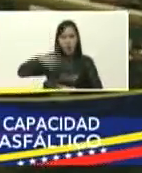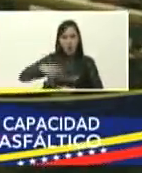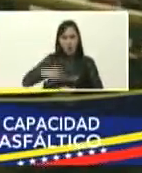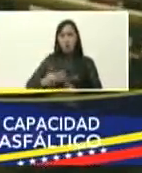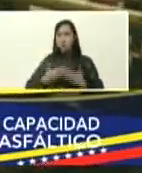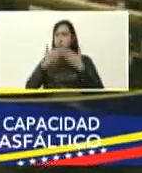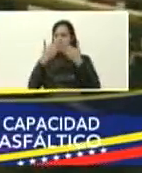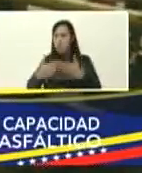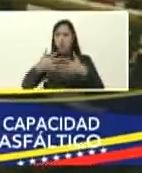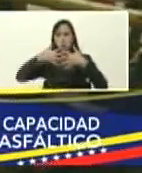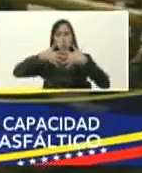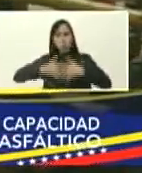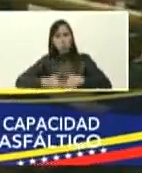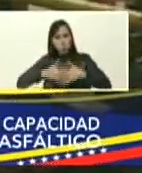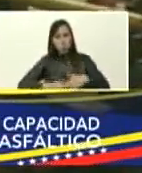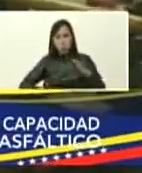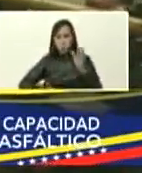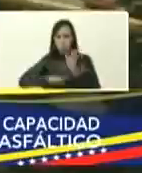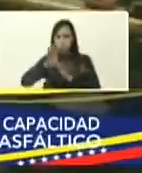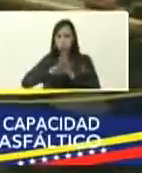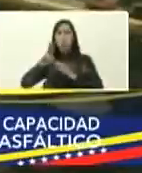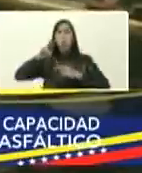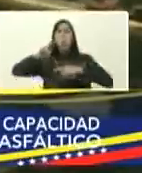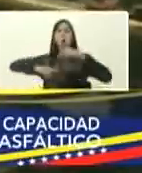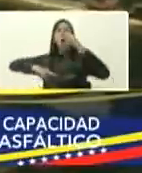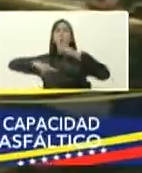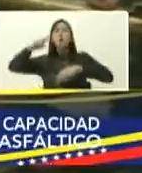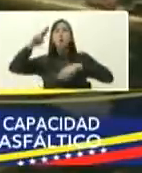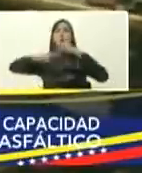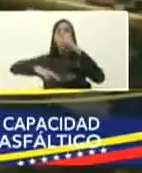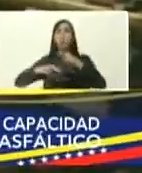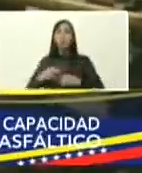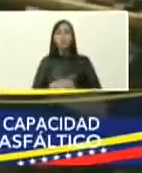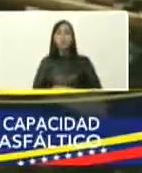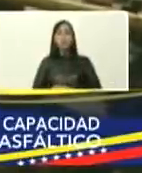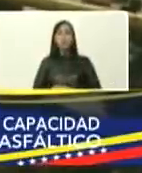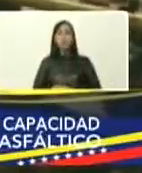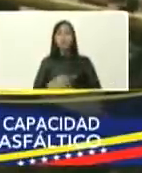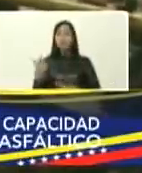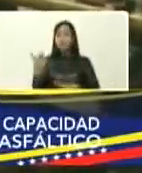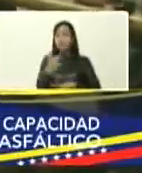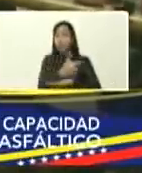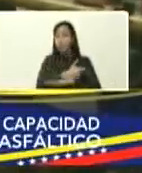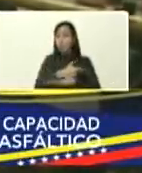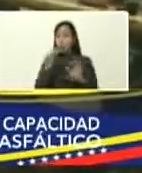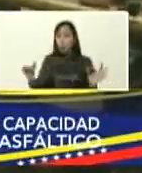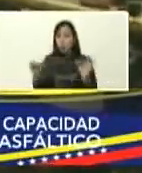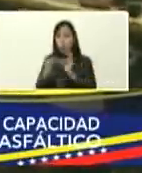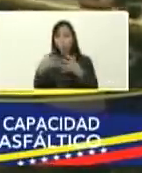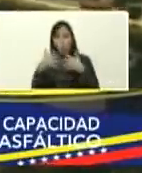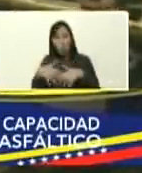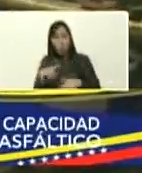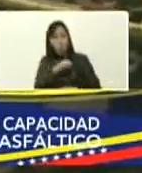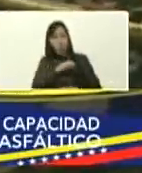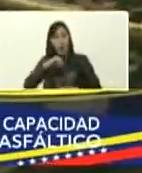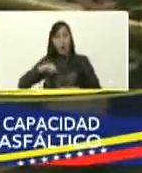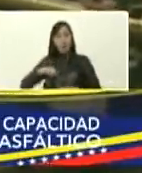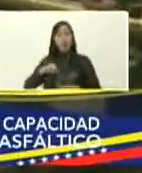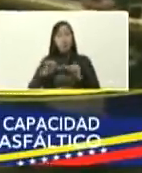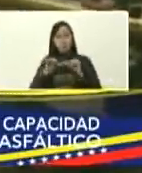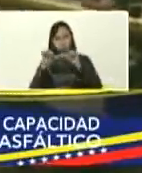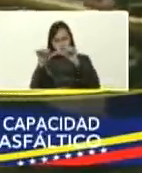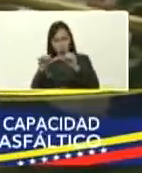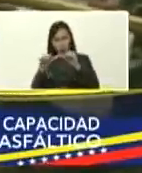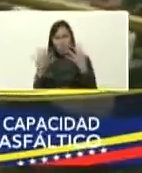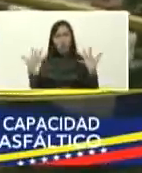industrial, el motor construcción, porque también sabemos que nuestro gobierno y la industria privada reactivando ese sector tan importante,